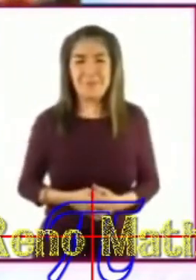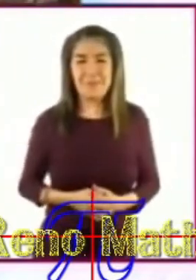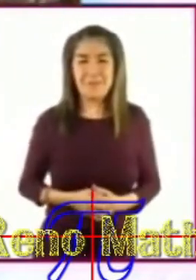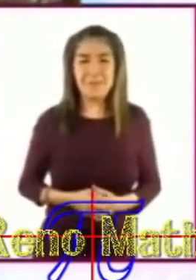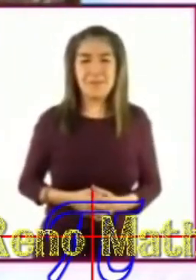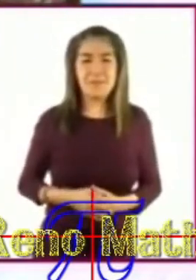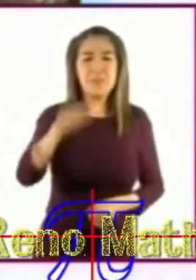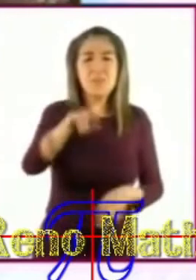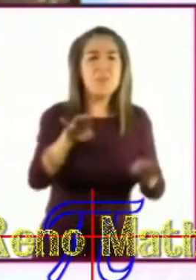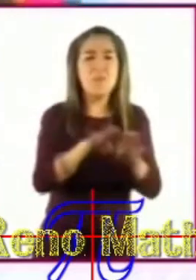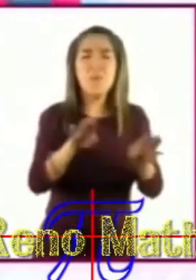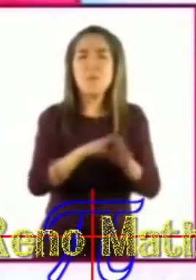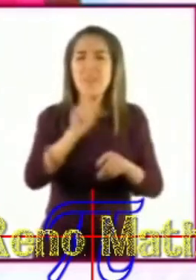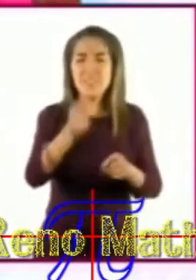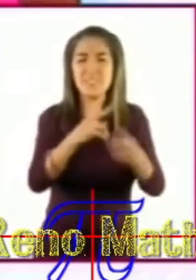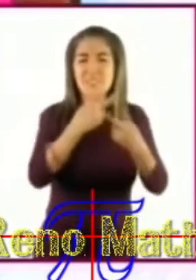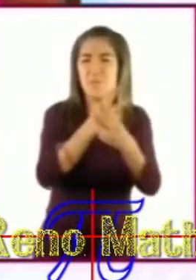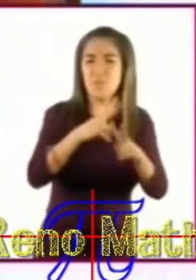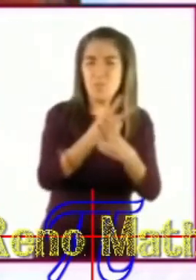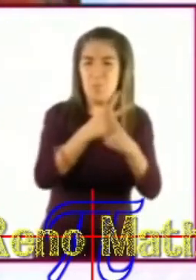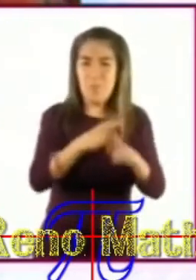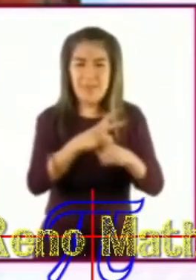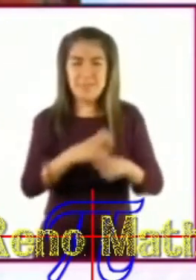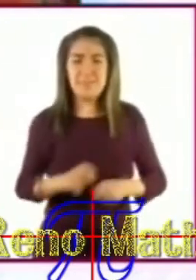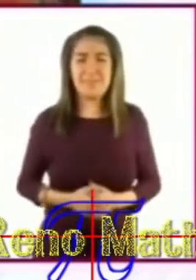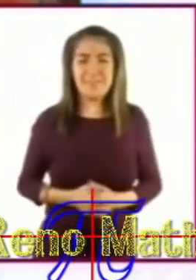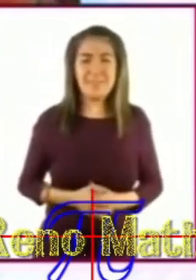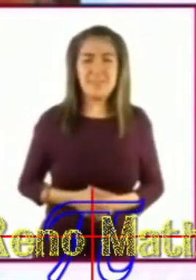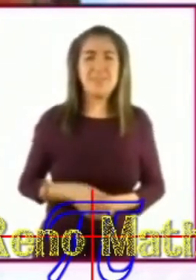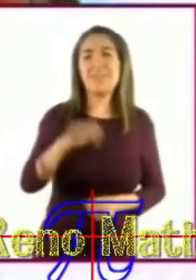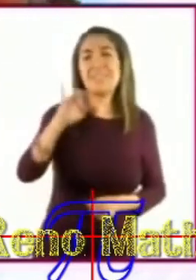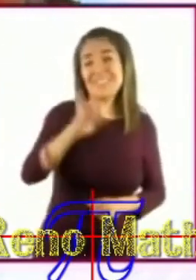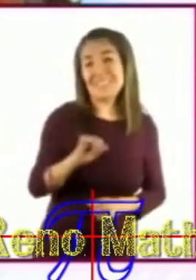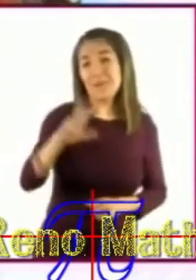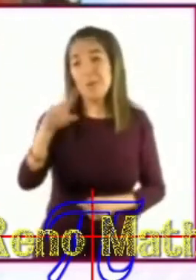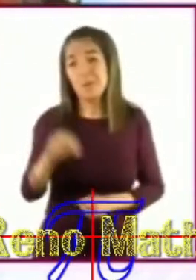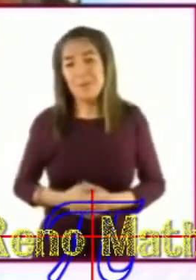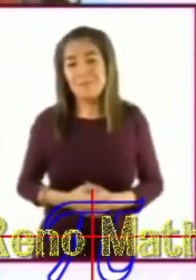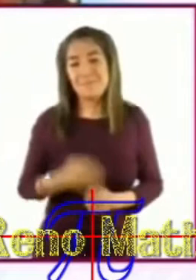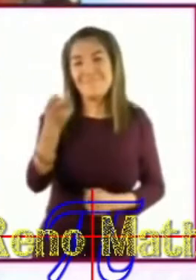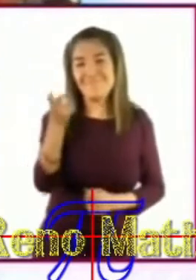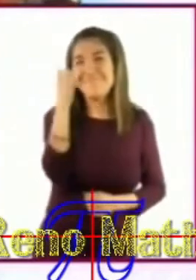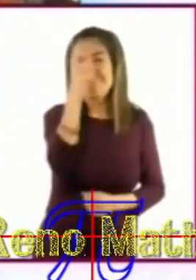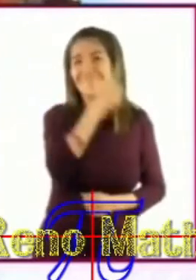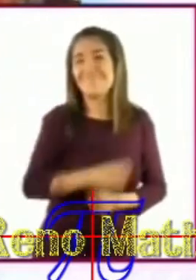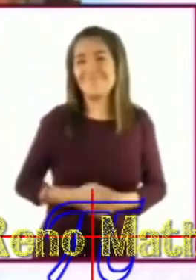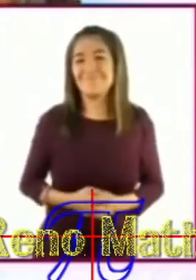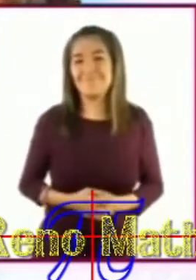¡Una calavera! ¿Qué? ¿Ser o no ser? Ese es el dilema.